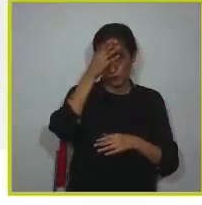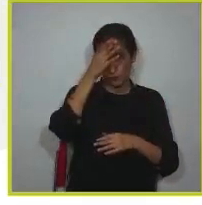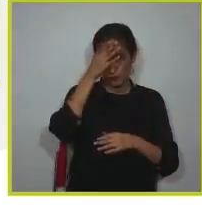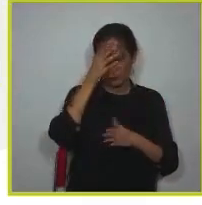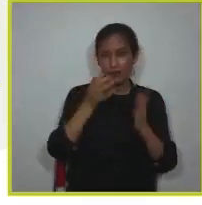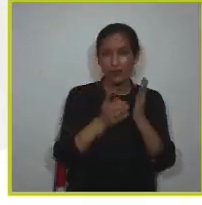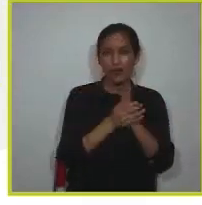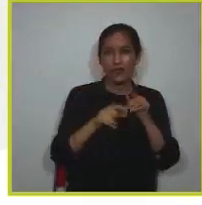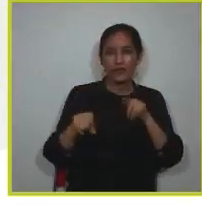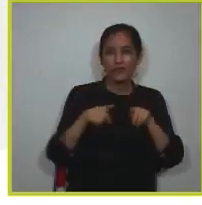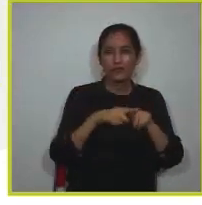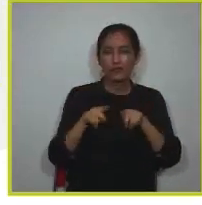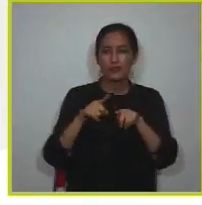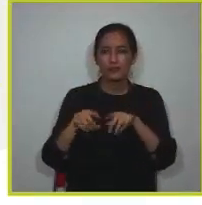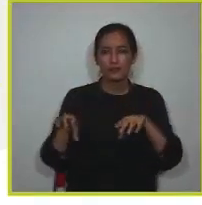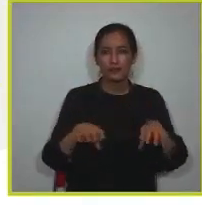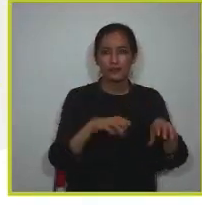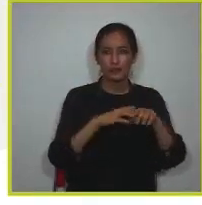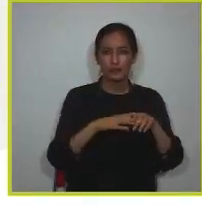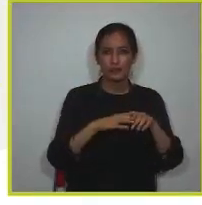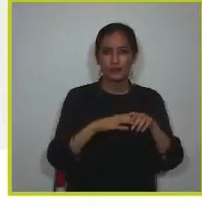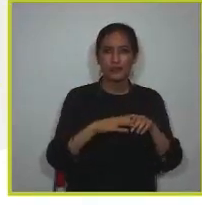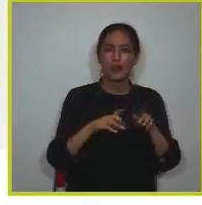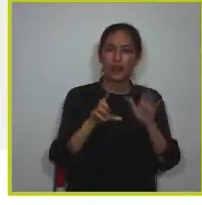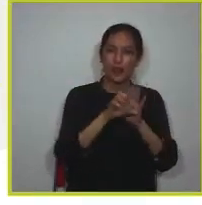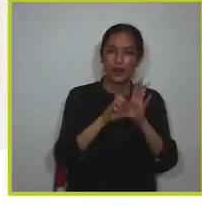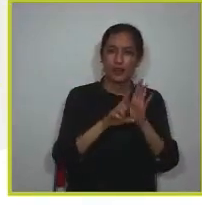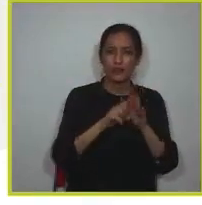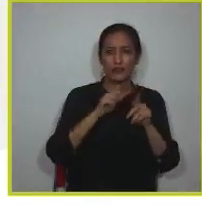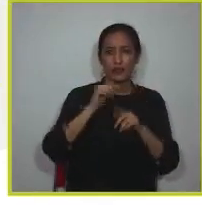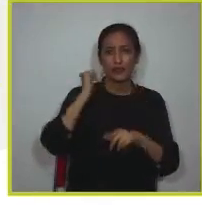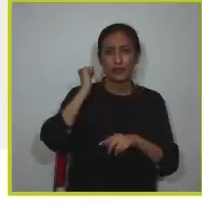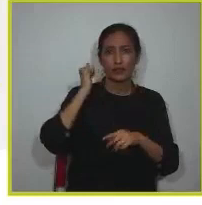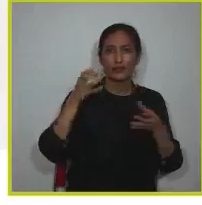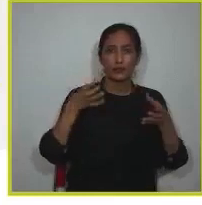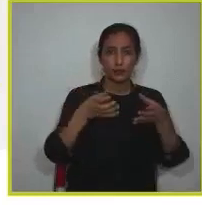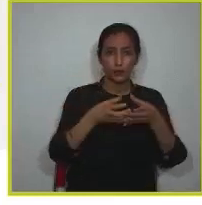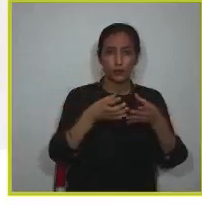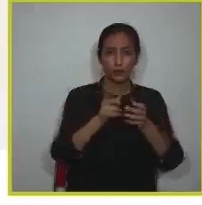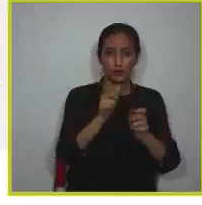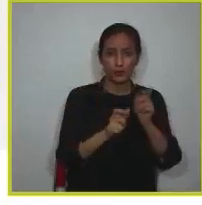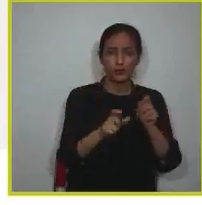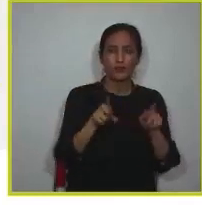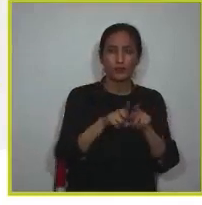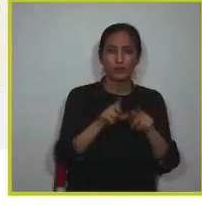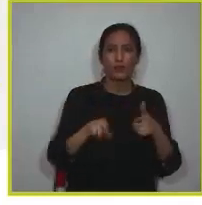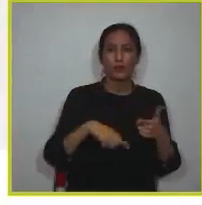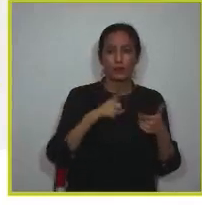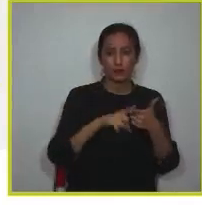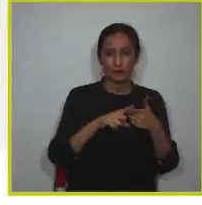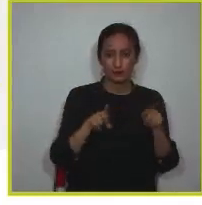destrezas en temas y Marcos jurídicos relacionados a los derechos de las comunidades y un segundo bloque referido a temas